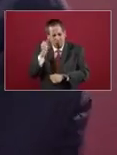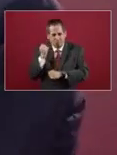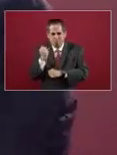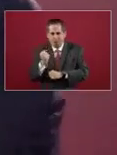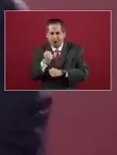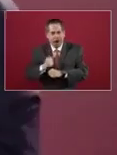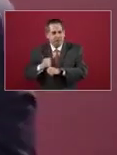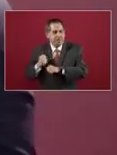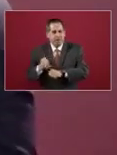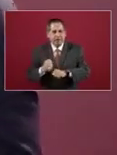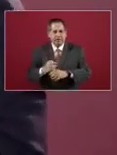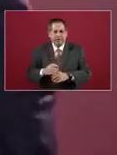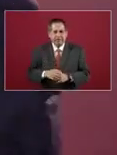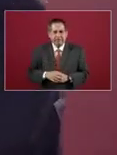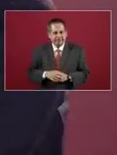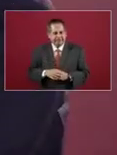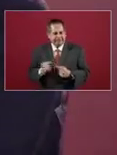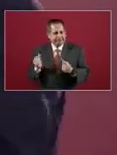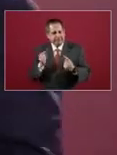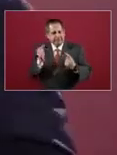le daba yo